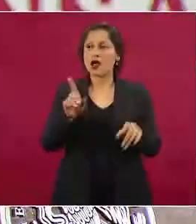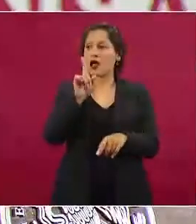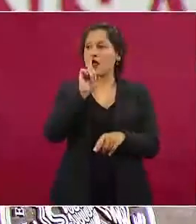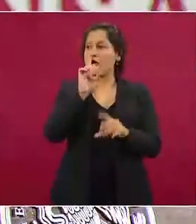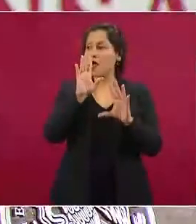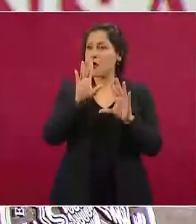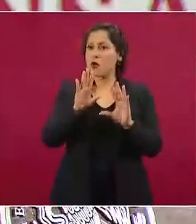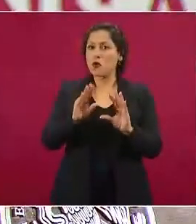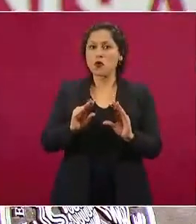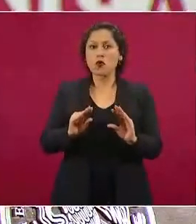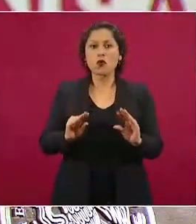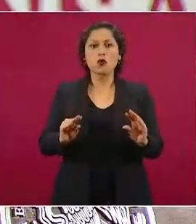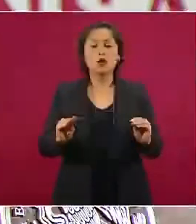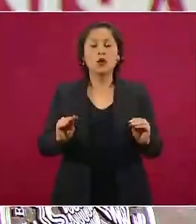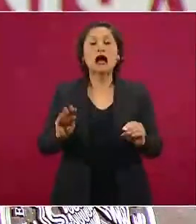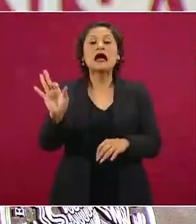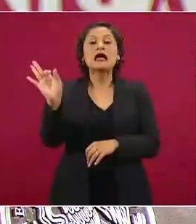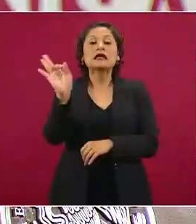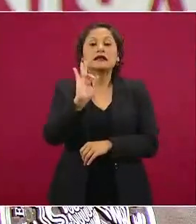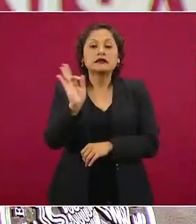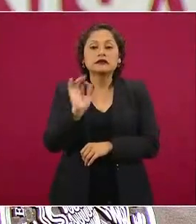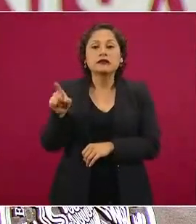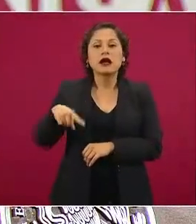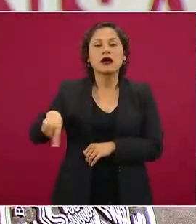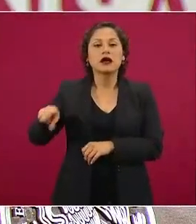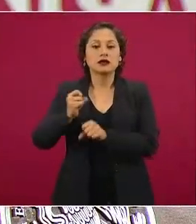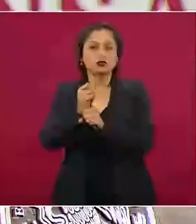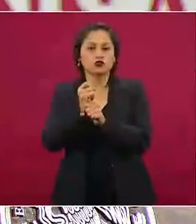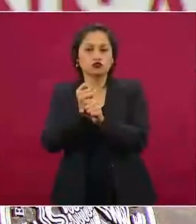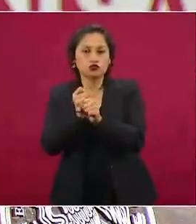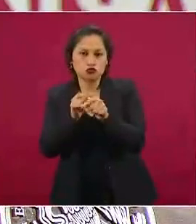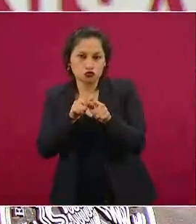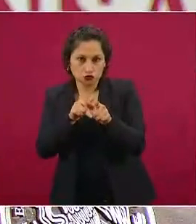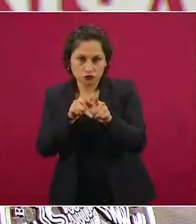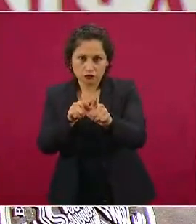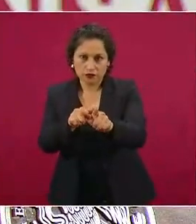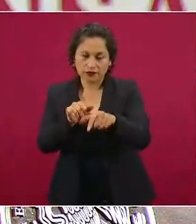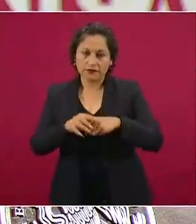Debe ser porque están trabajando en las